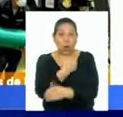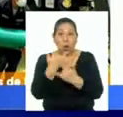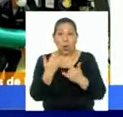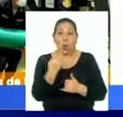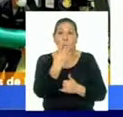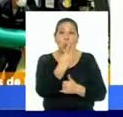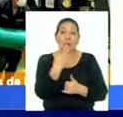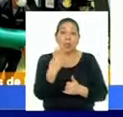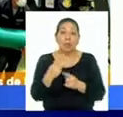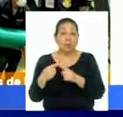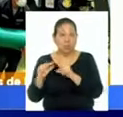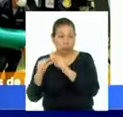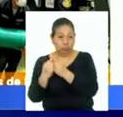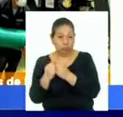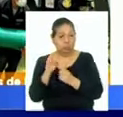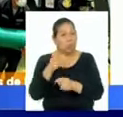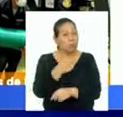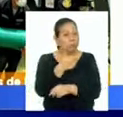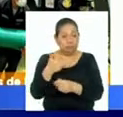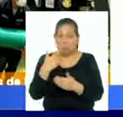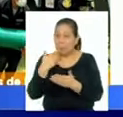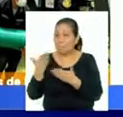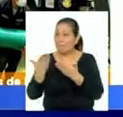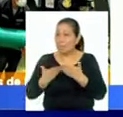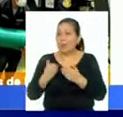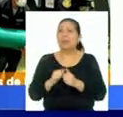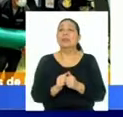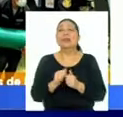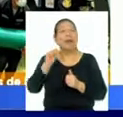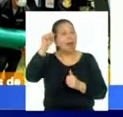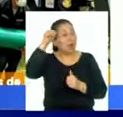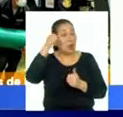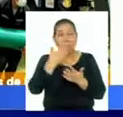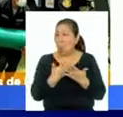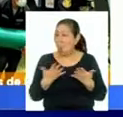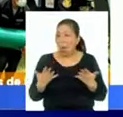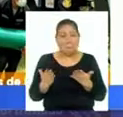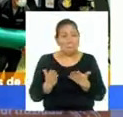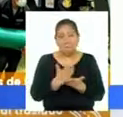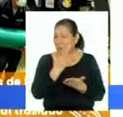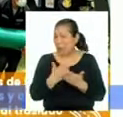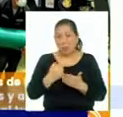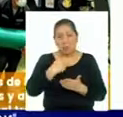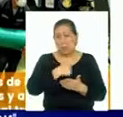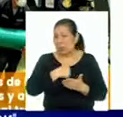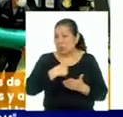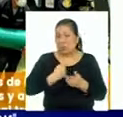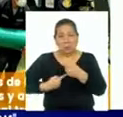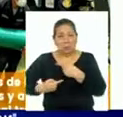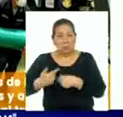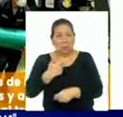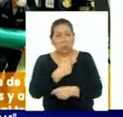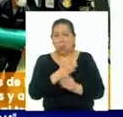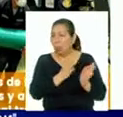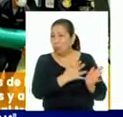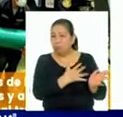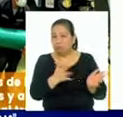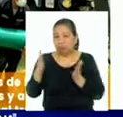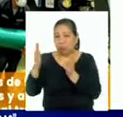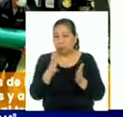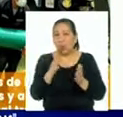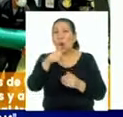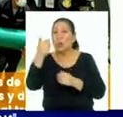con 44 brigadas de vacunación. Que recordar que no ha habido incidentes que lamentar durante el traslado de las vacunas a nivel nacional